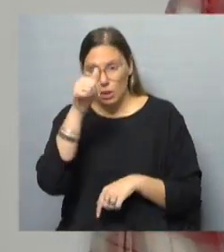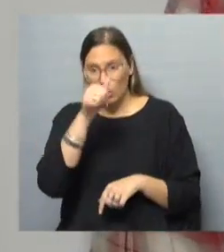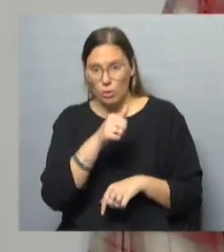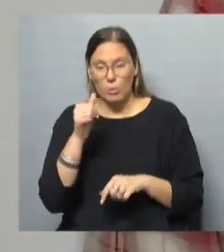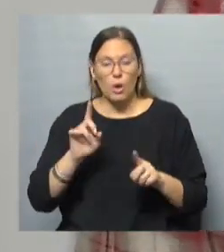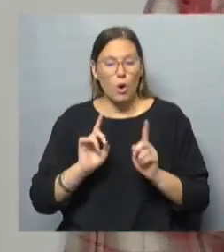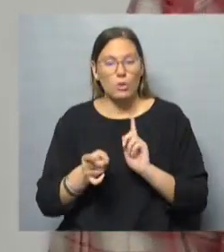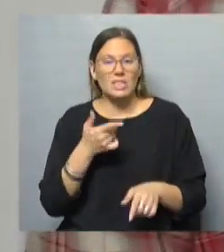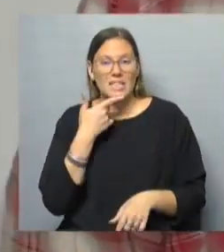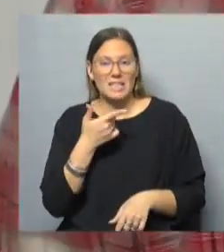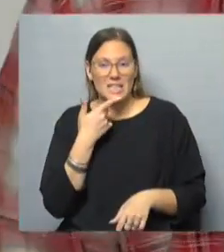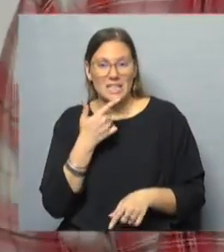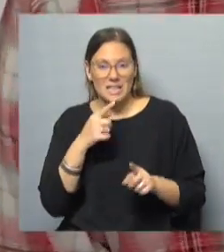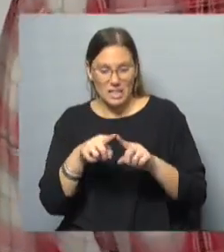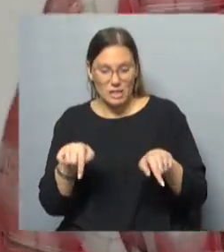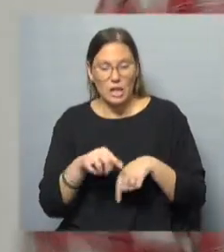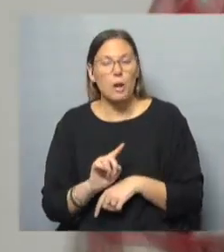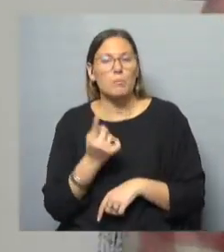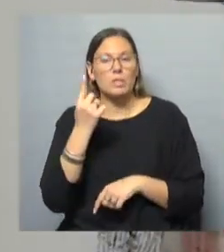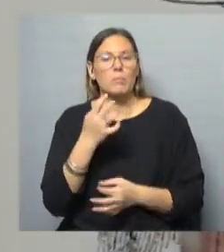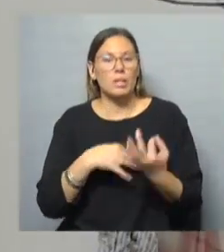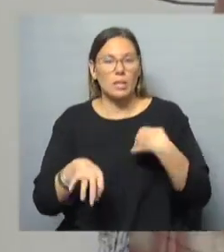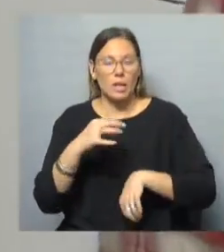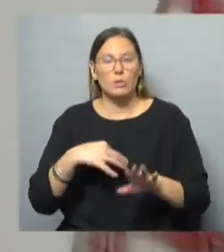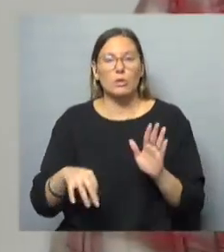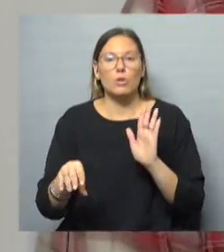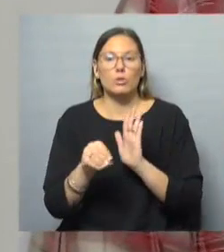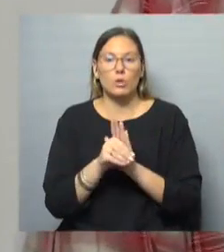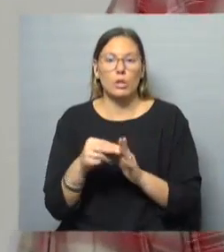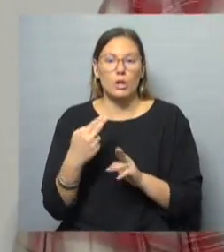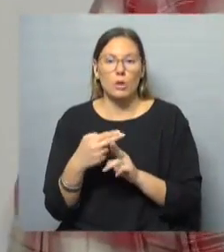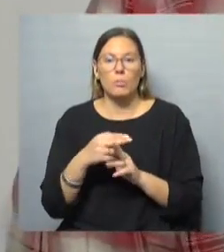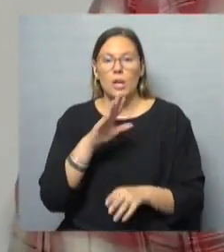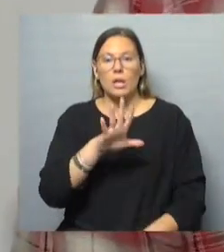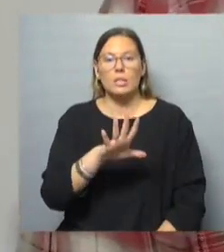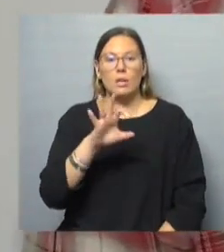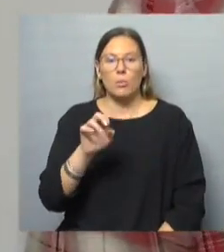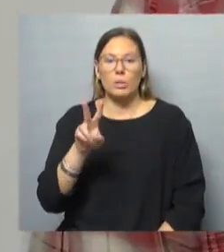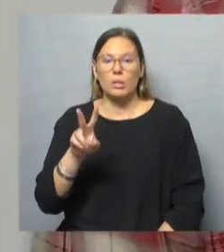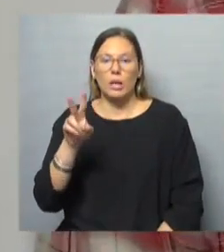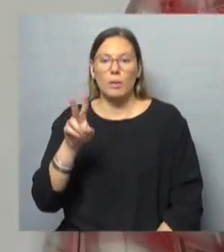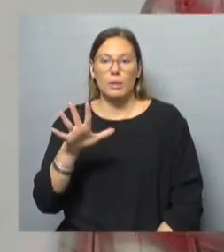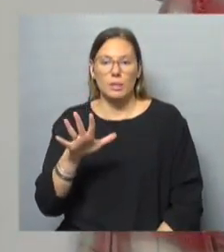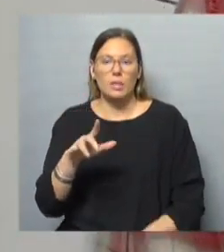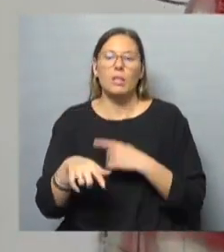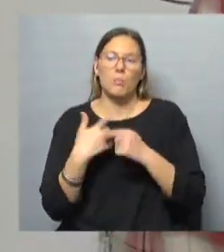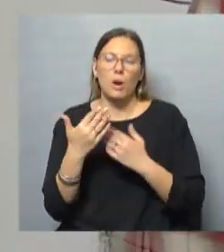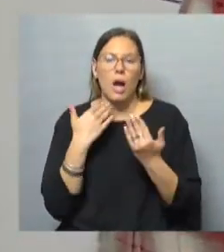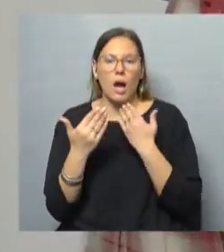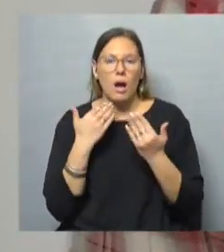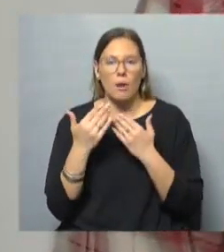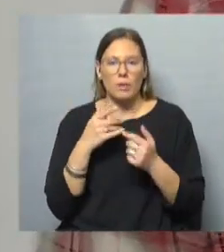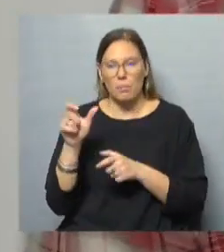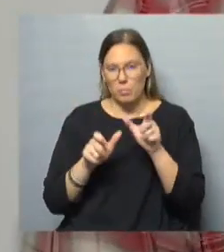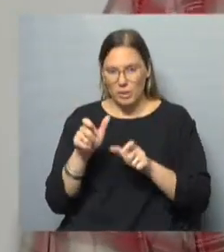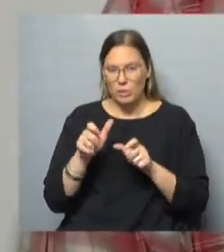11 de septiembre en la sala principal del Teatro Solís. El espectáculo se llama 50-25, ahora después vamos a charlar con nuestros